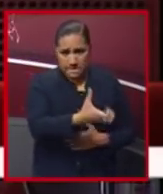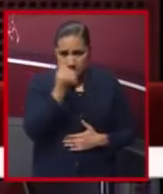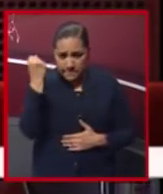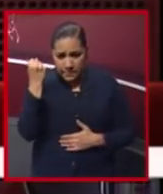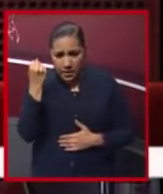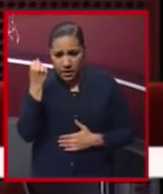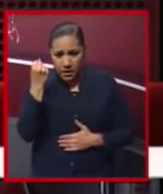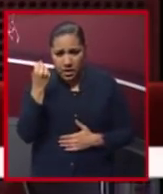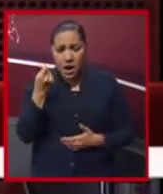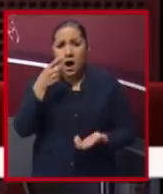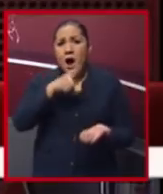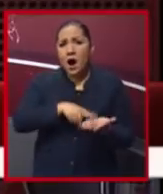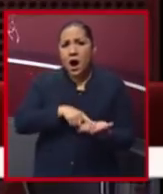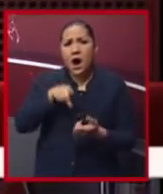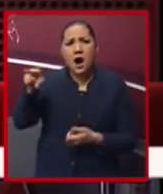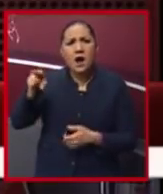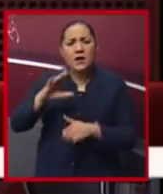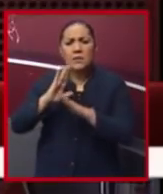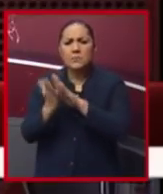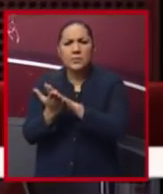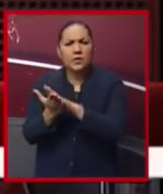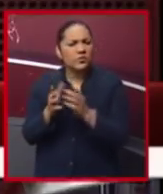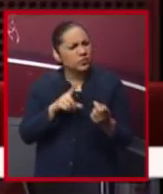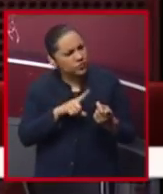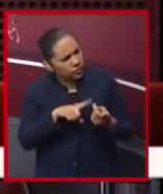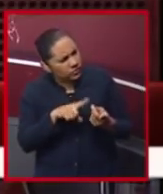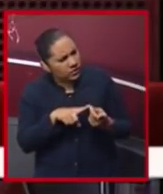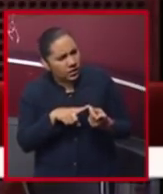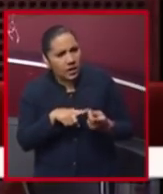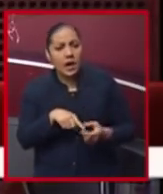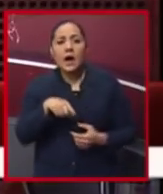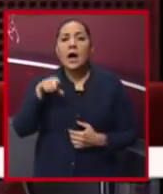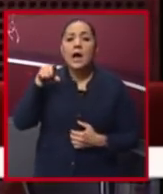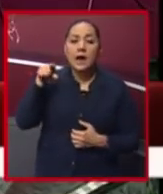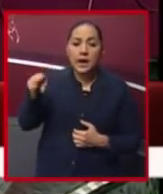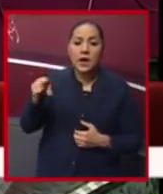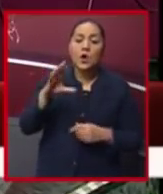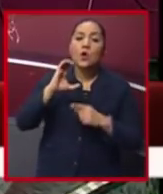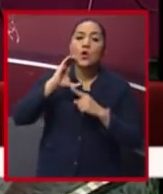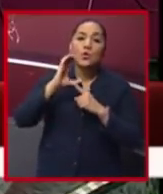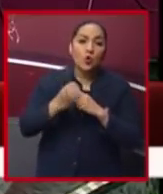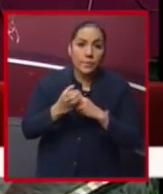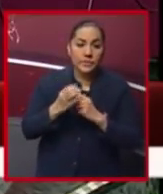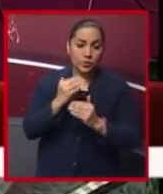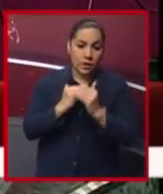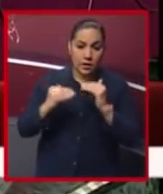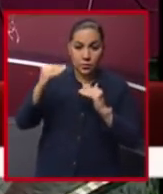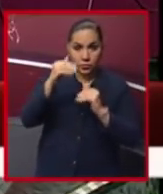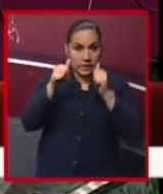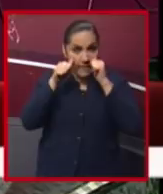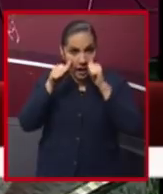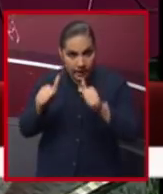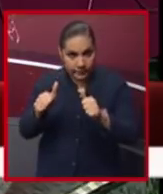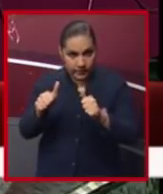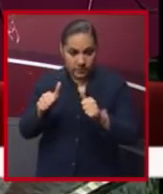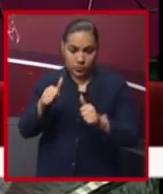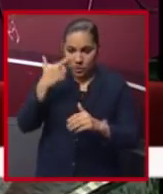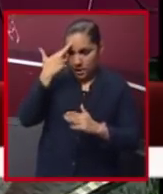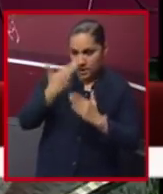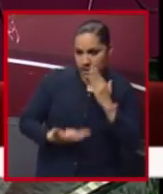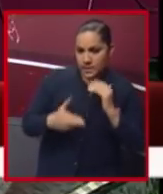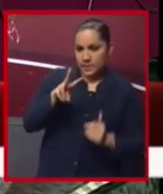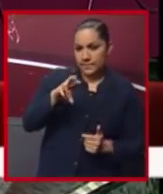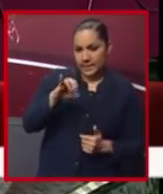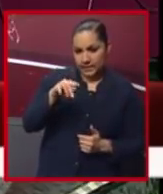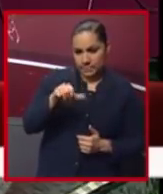la Comisión Ejecutiva de Atención a Víctimas, y en el Congreso. Comisión Ejecutiva de Atención a Víctimas y en el Congreso del Estado. Ahí